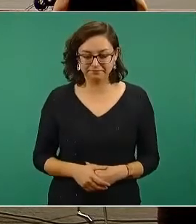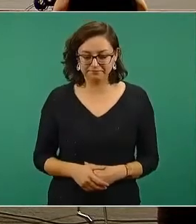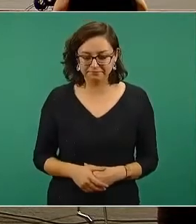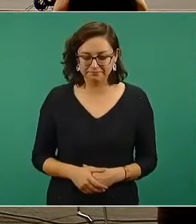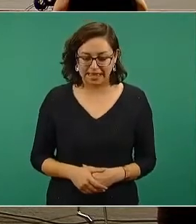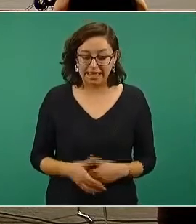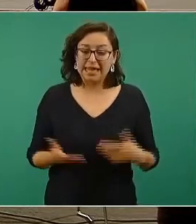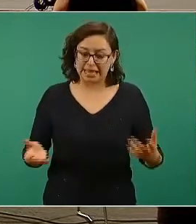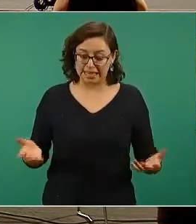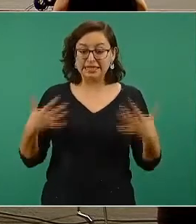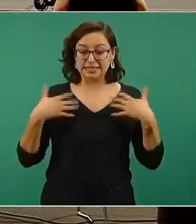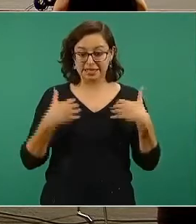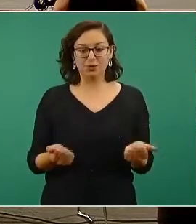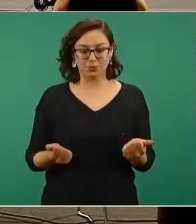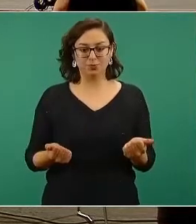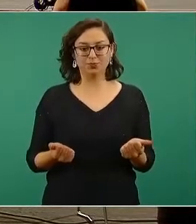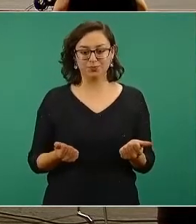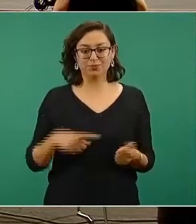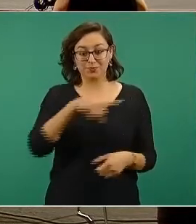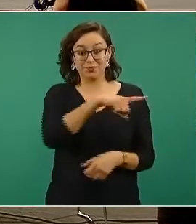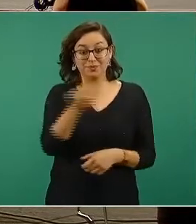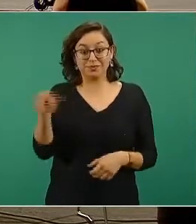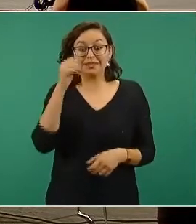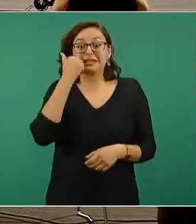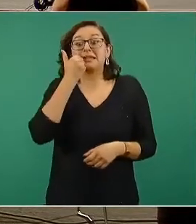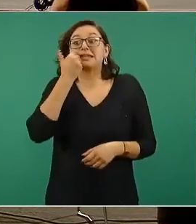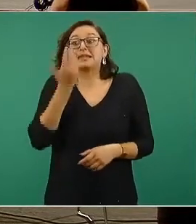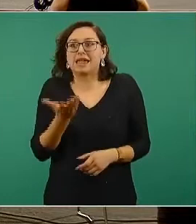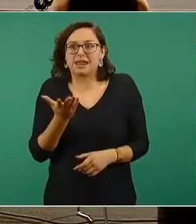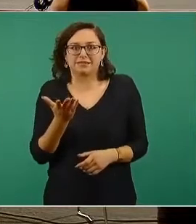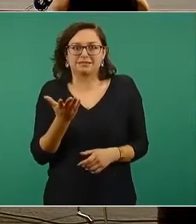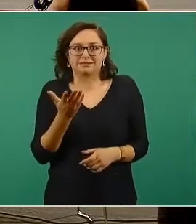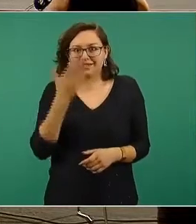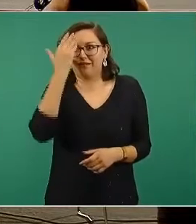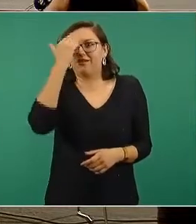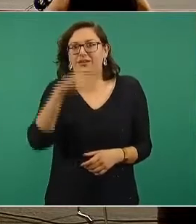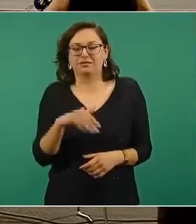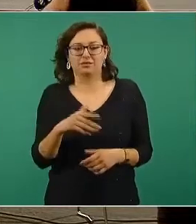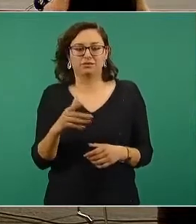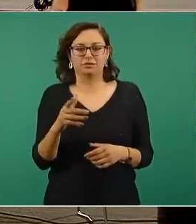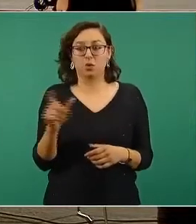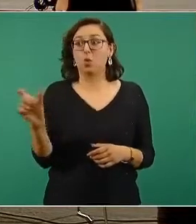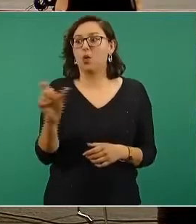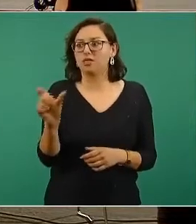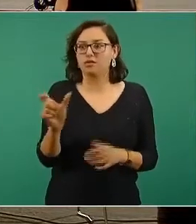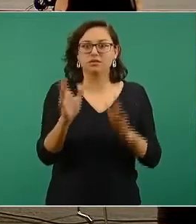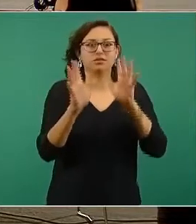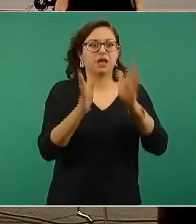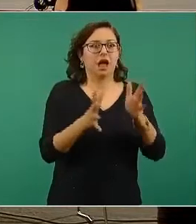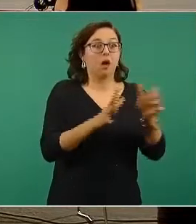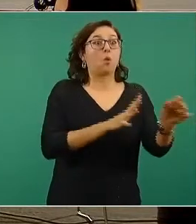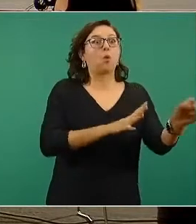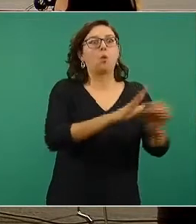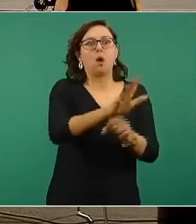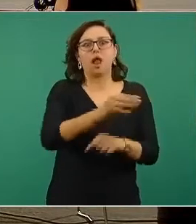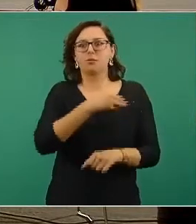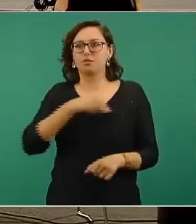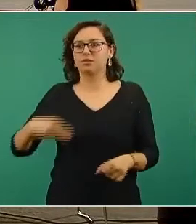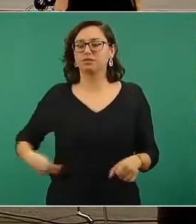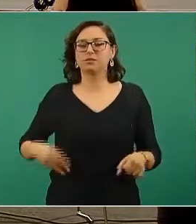inquietud de todas las personas de saber cuándo, si ya se seleccionaron o no. Es importante, uno, considerar que